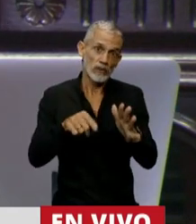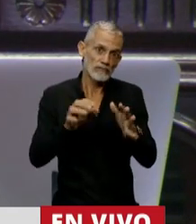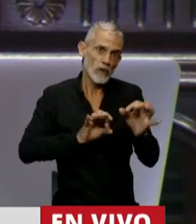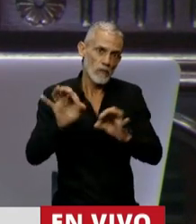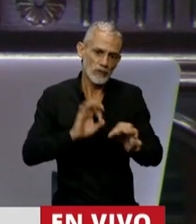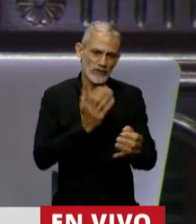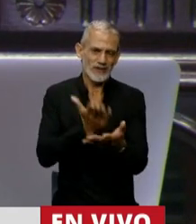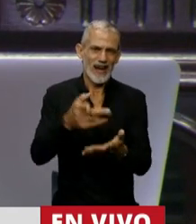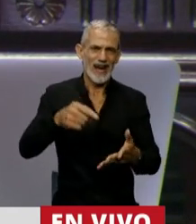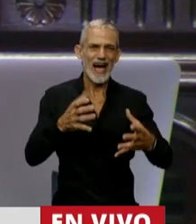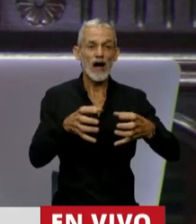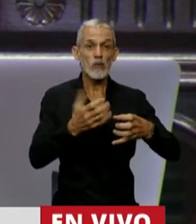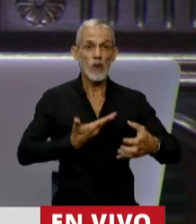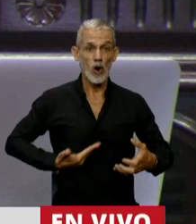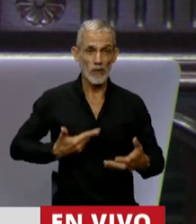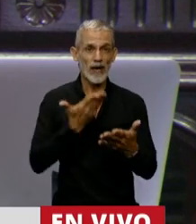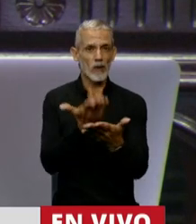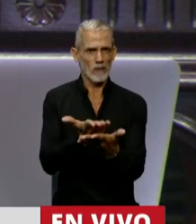plantea el oficialismo.